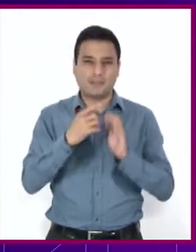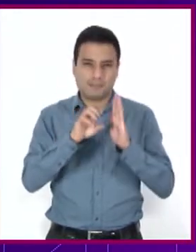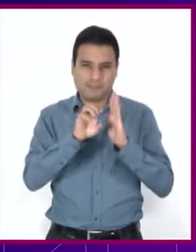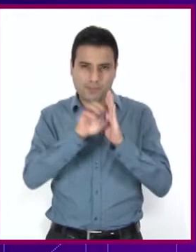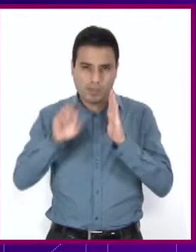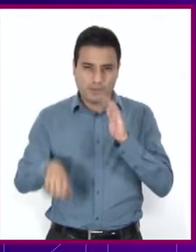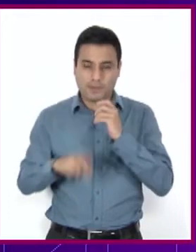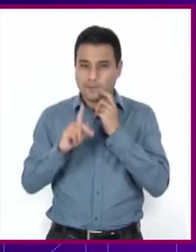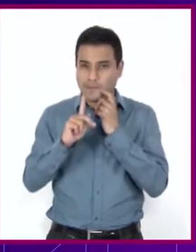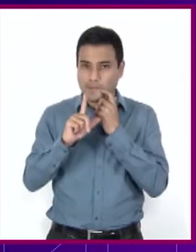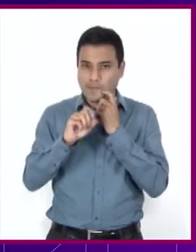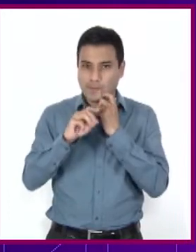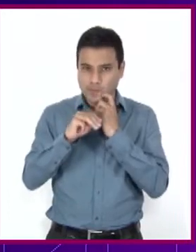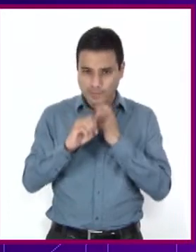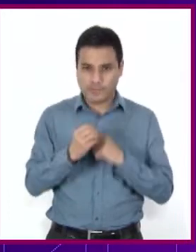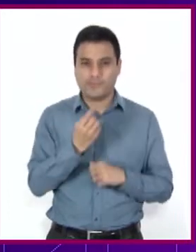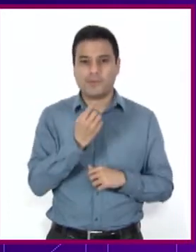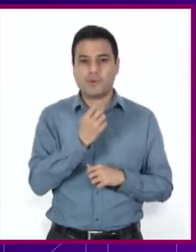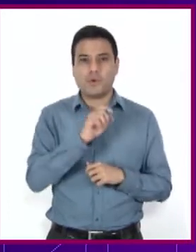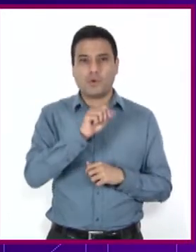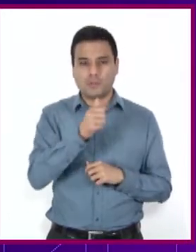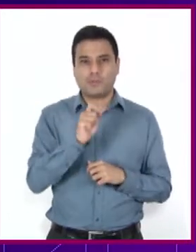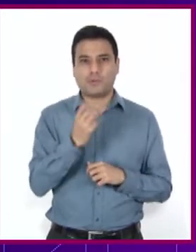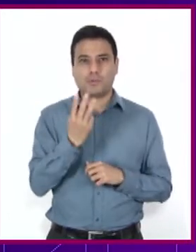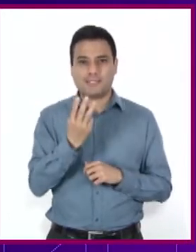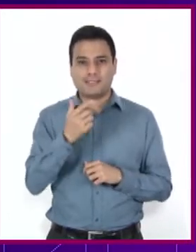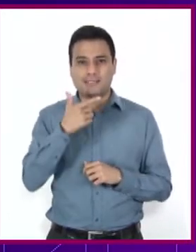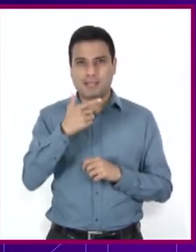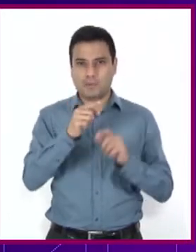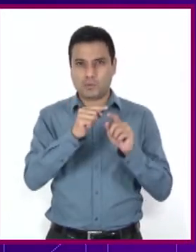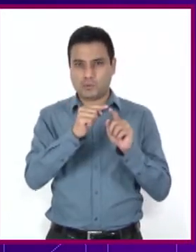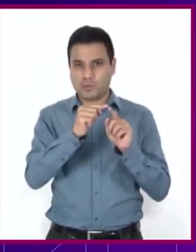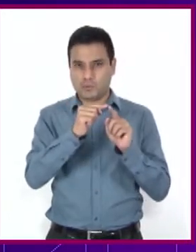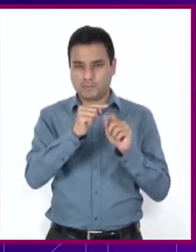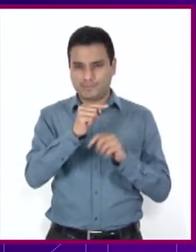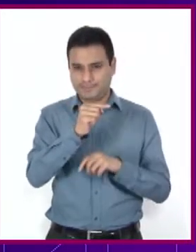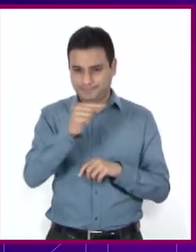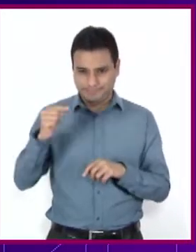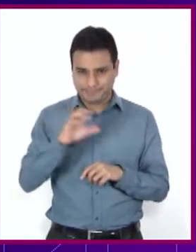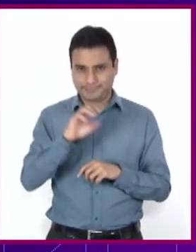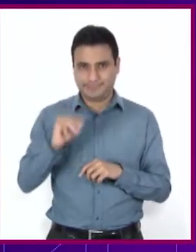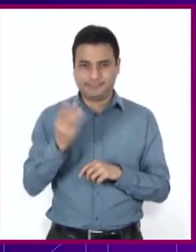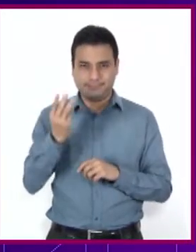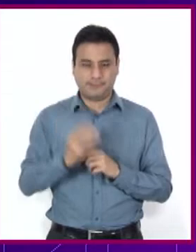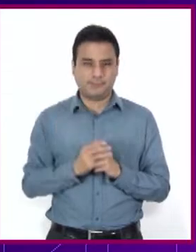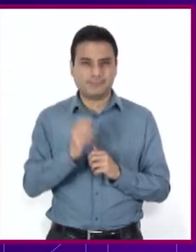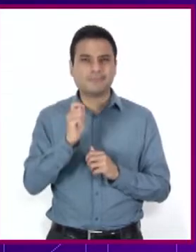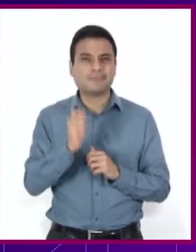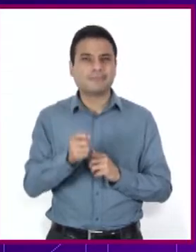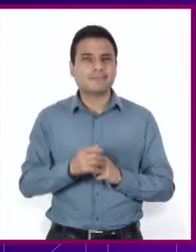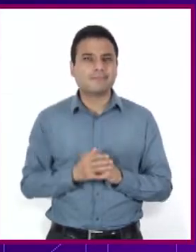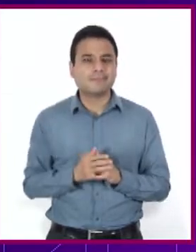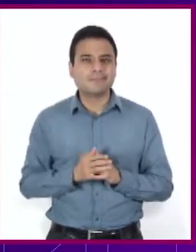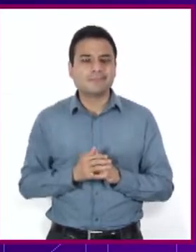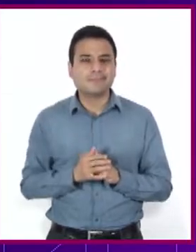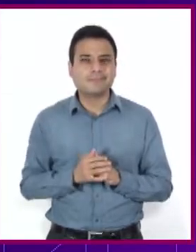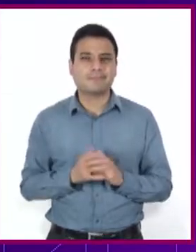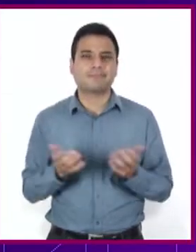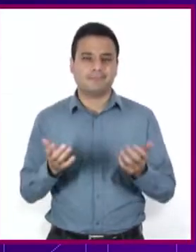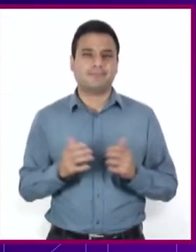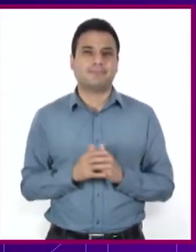es 11.3 gramos por centímetro cúbico. Esto significa que la masa de 1 centímetro cúbico de plomo